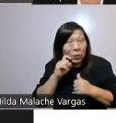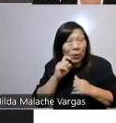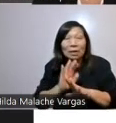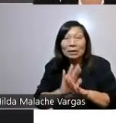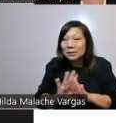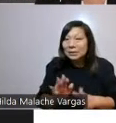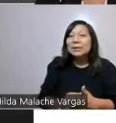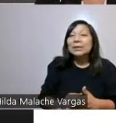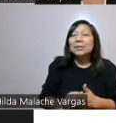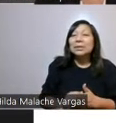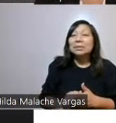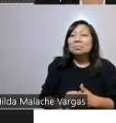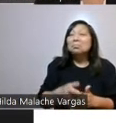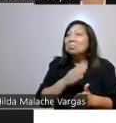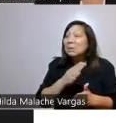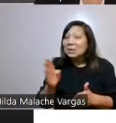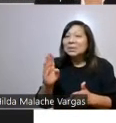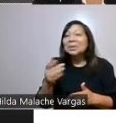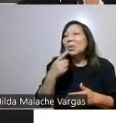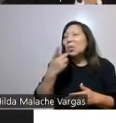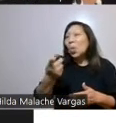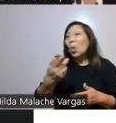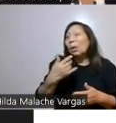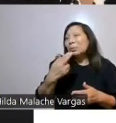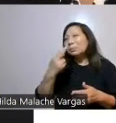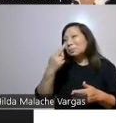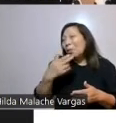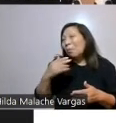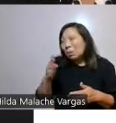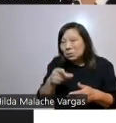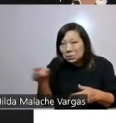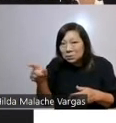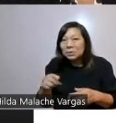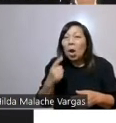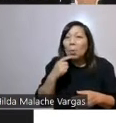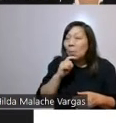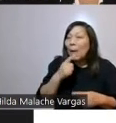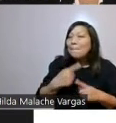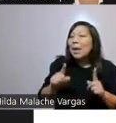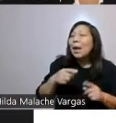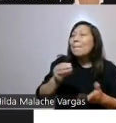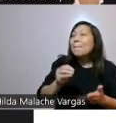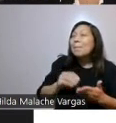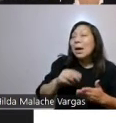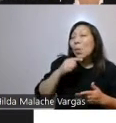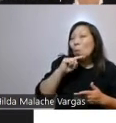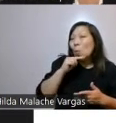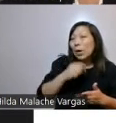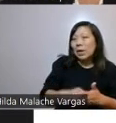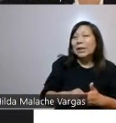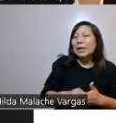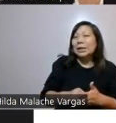importante levantarse al baño y orinar, tanto en hombres y en mujeres, pero especialmente en las mujeres, porque habíamos visto que